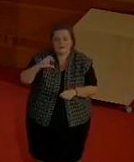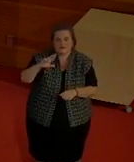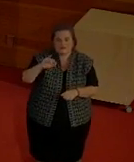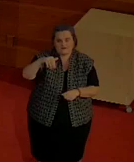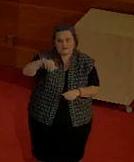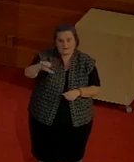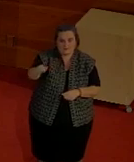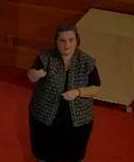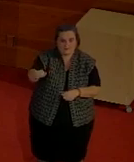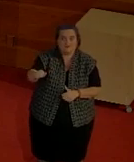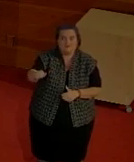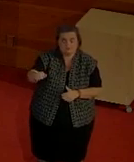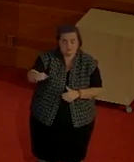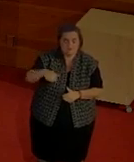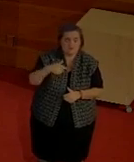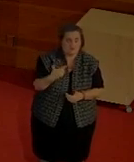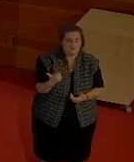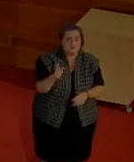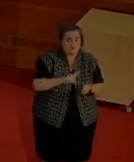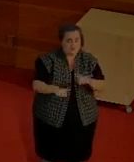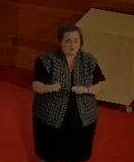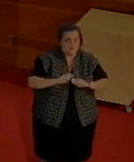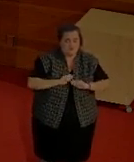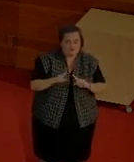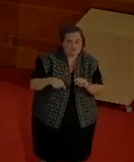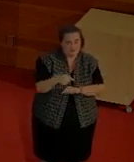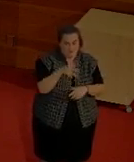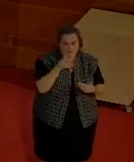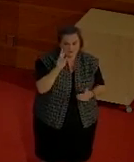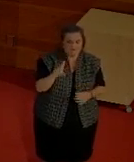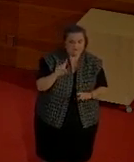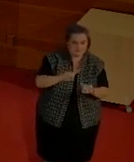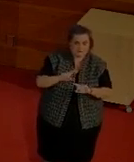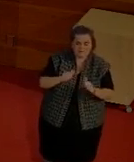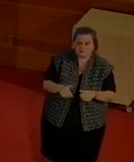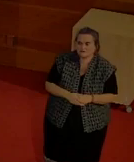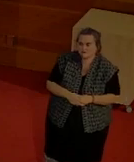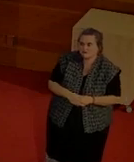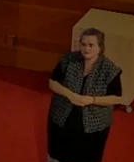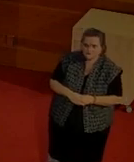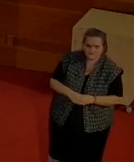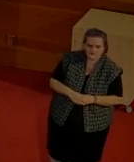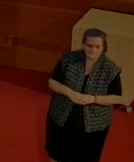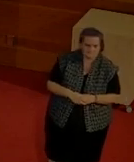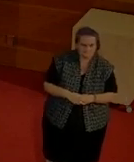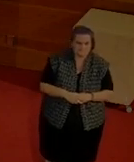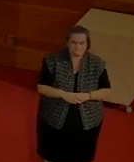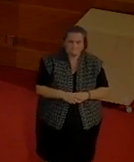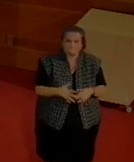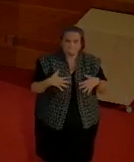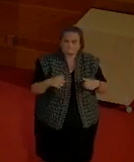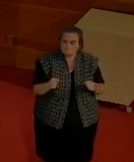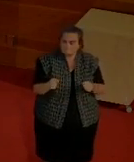problemas y los ha traído dependemos en en bienes de consumo manufacturados dependemos de otro